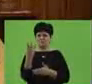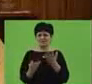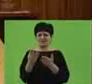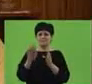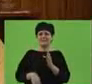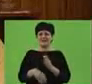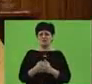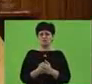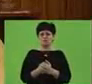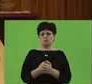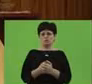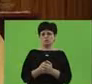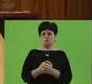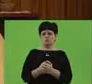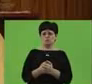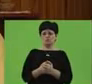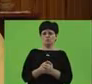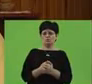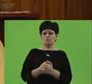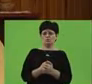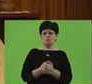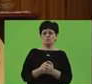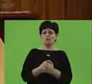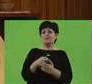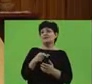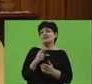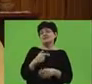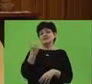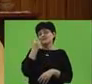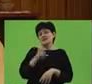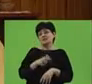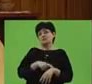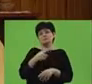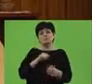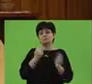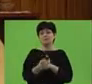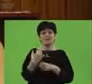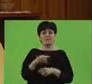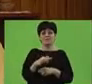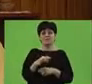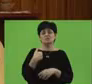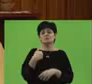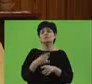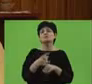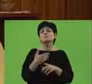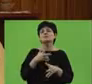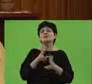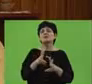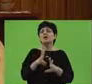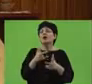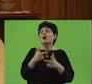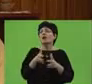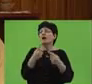Y bueno, y ahora era que tenía que cambiar. Porque yo digo, las cosas pasan por algo.